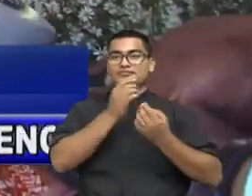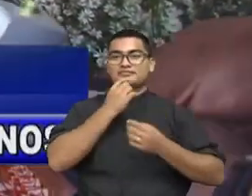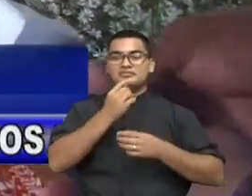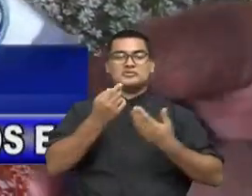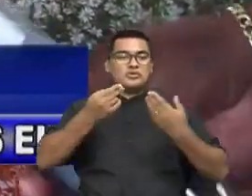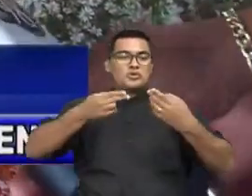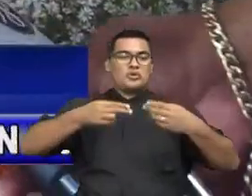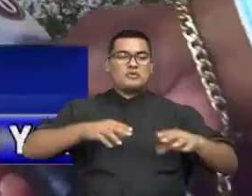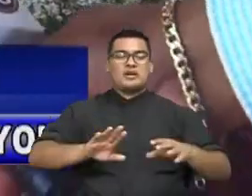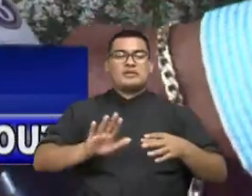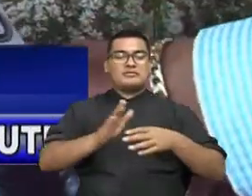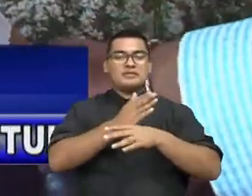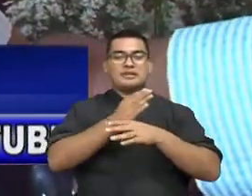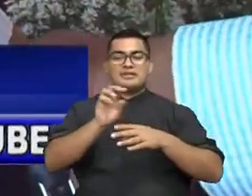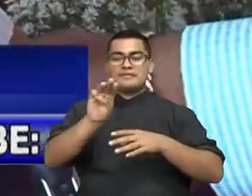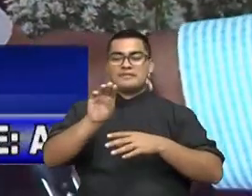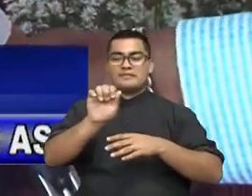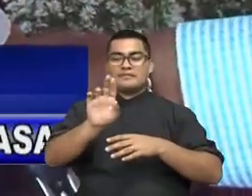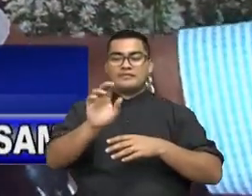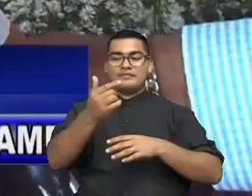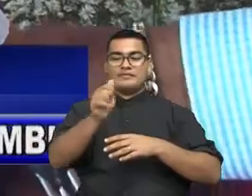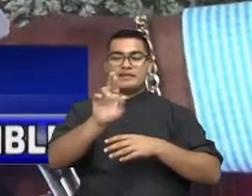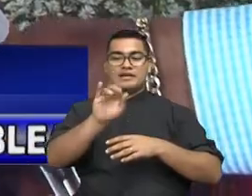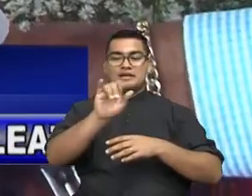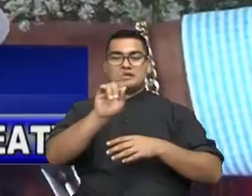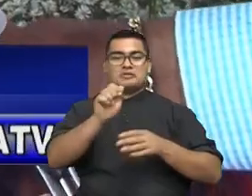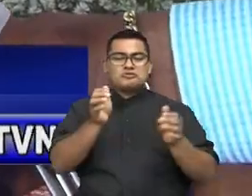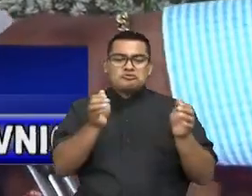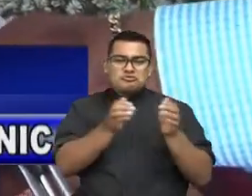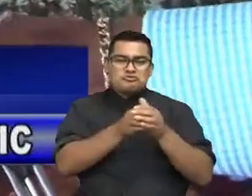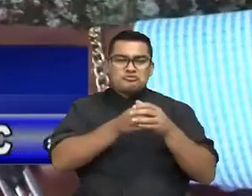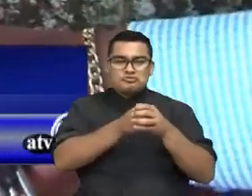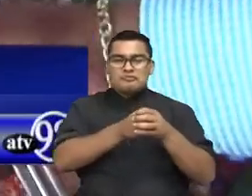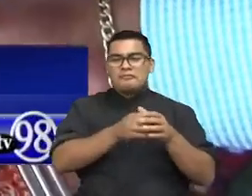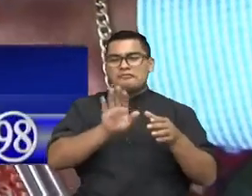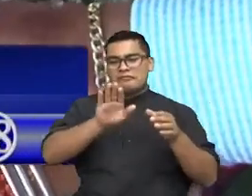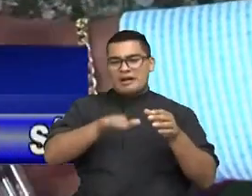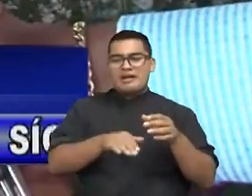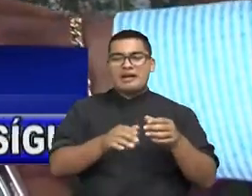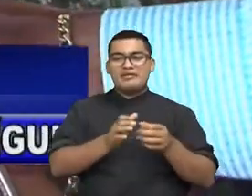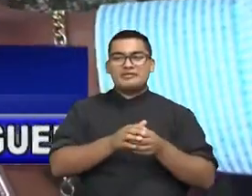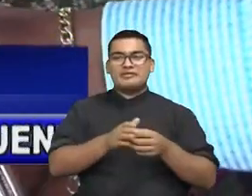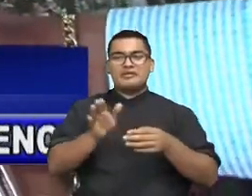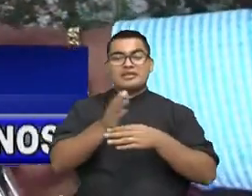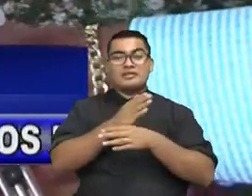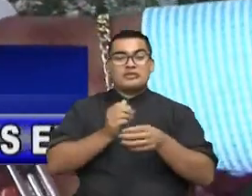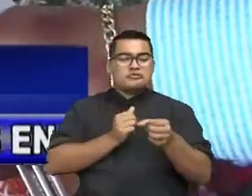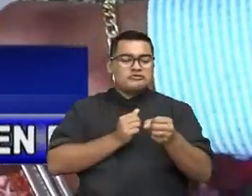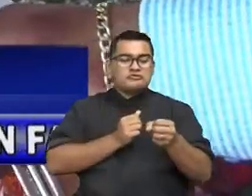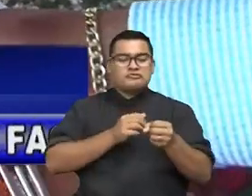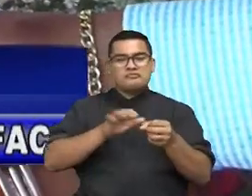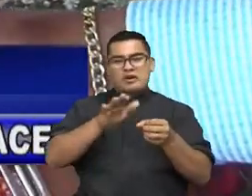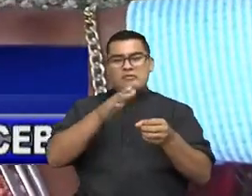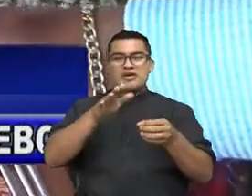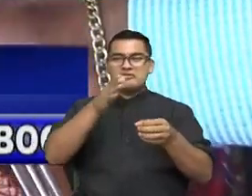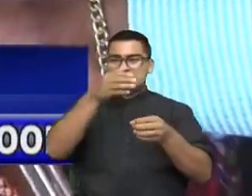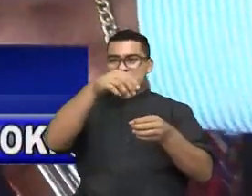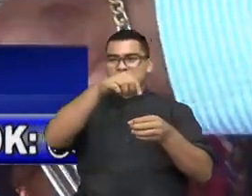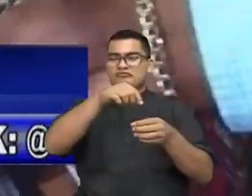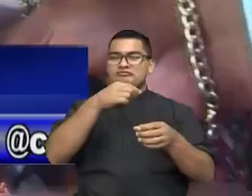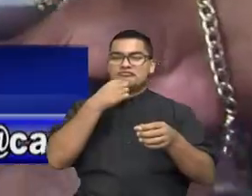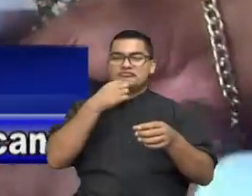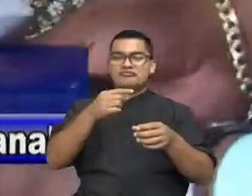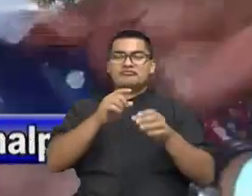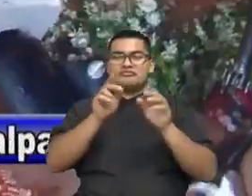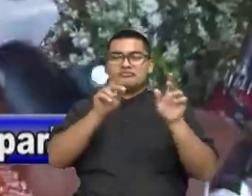las margaritas, moñitos baratos, ramitos, medios moños, moños enteros,